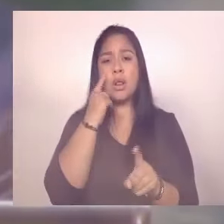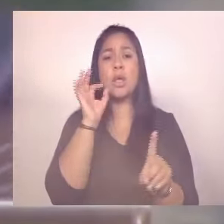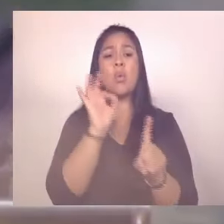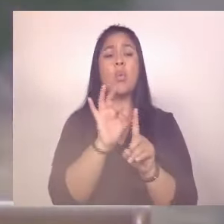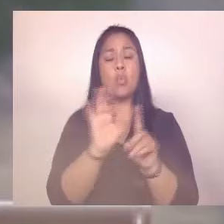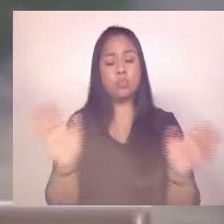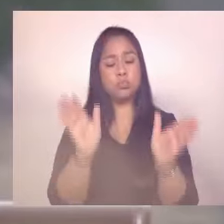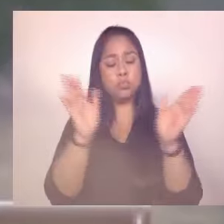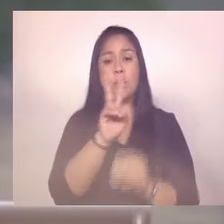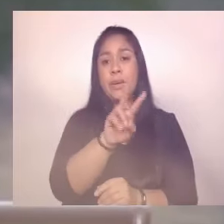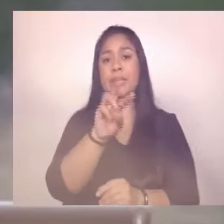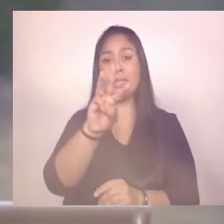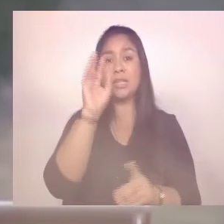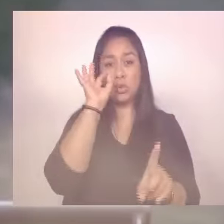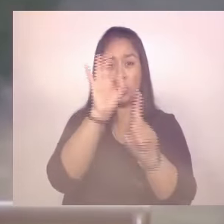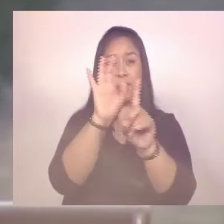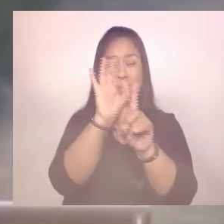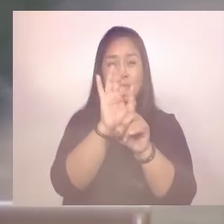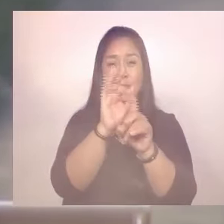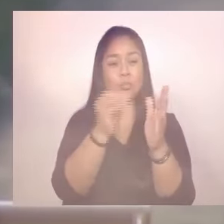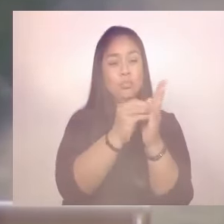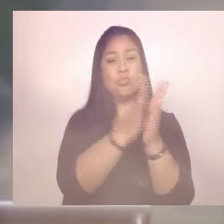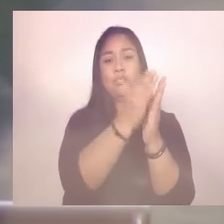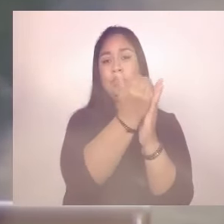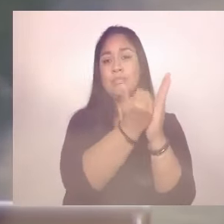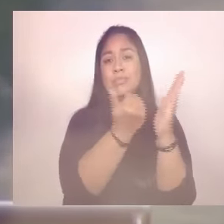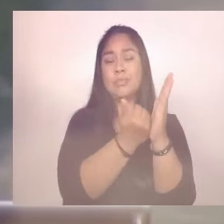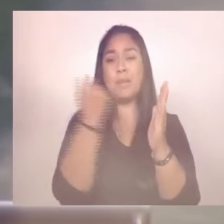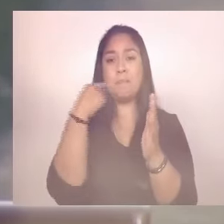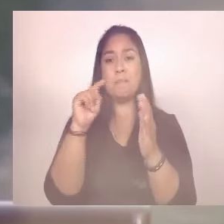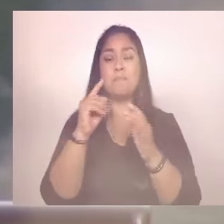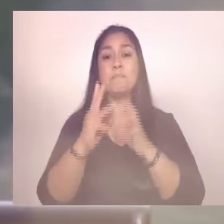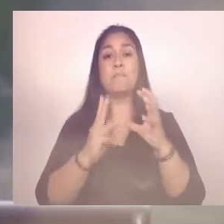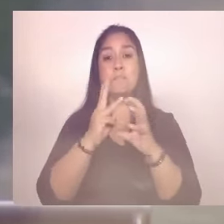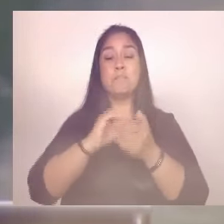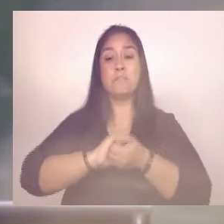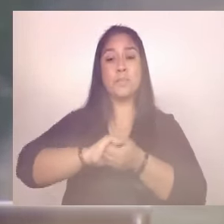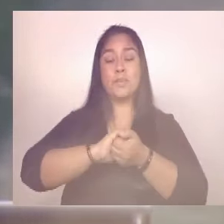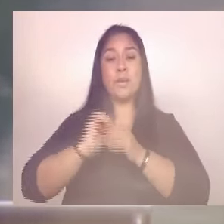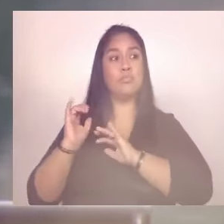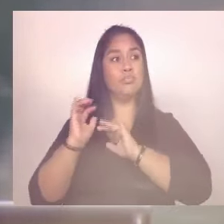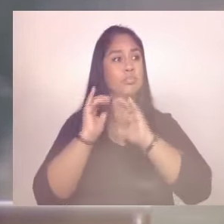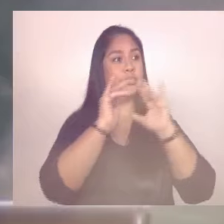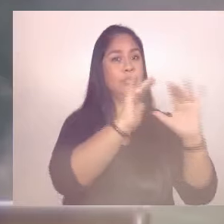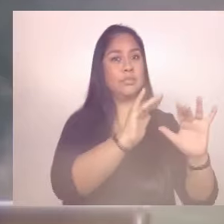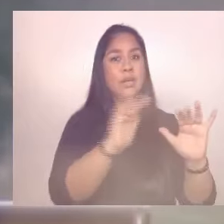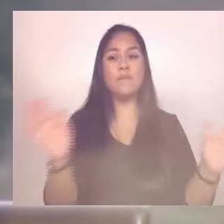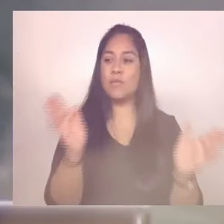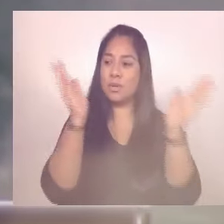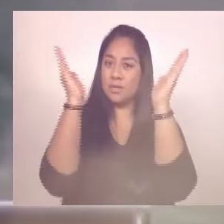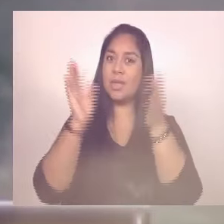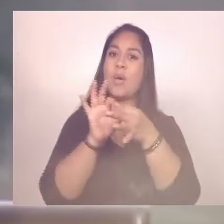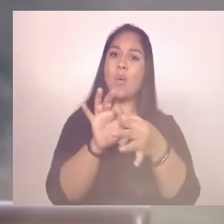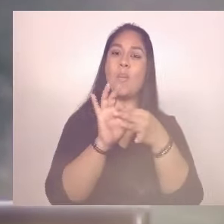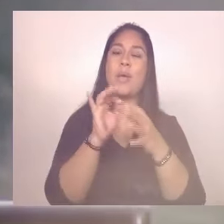23 objetivos establecidos en el Pacto Mundial para la Migración Segura, Ordenada y Regular, fomentando la